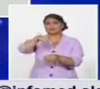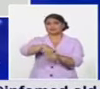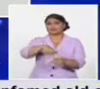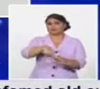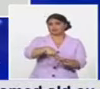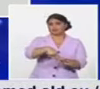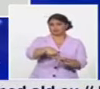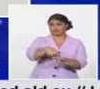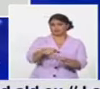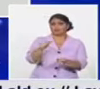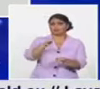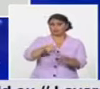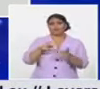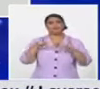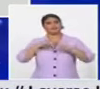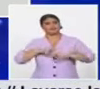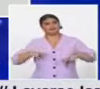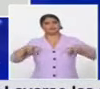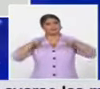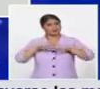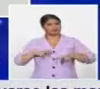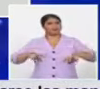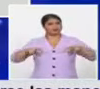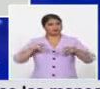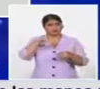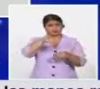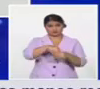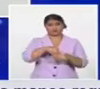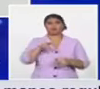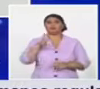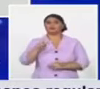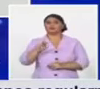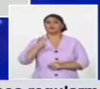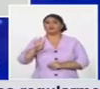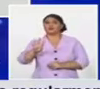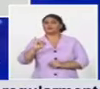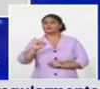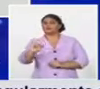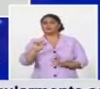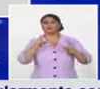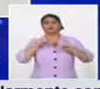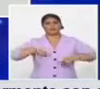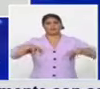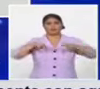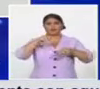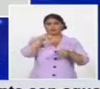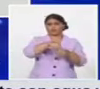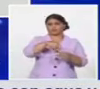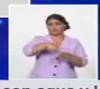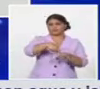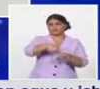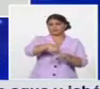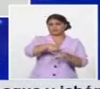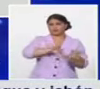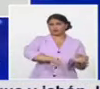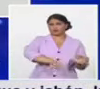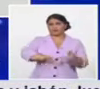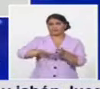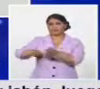Juventud, en el cual se procesaron 246 muestras. La positividad